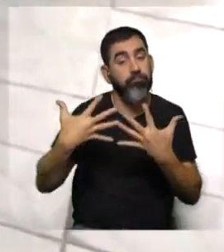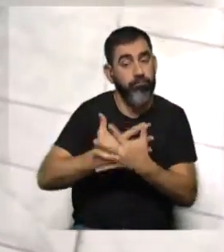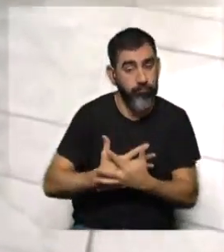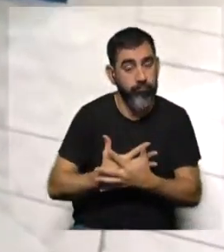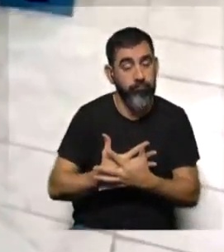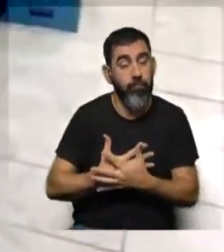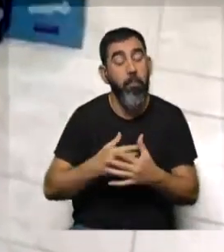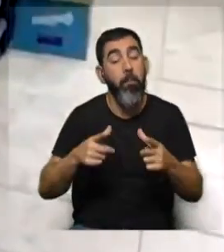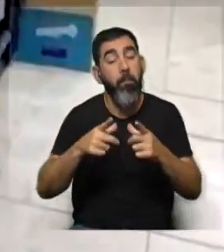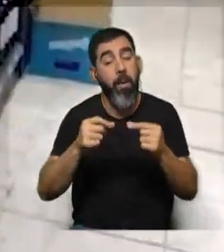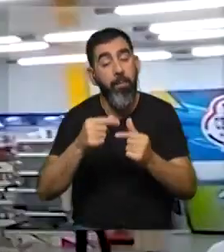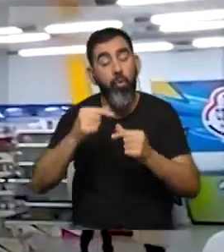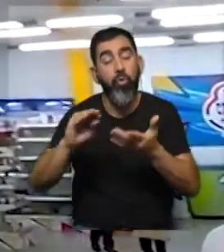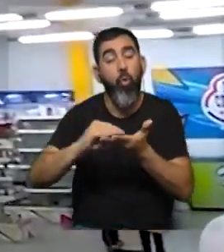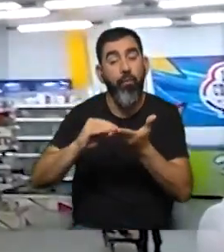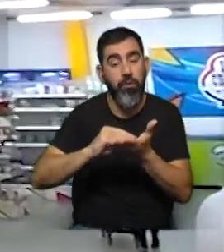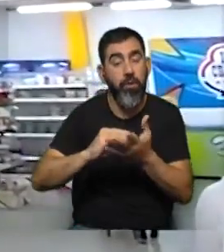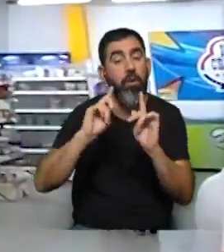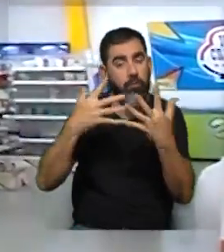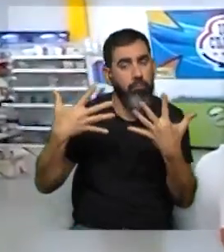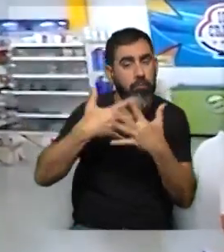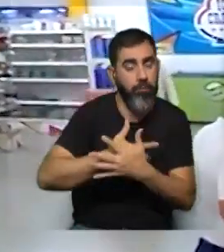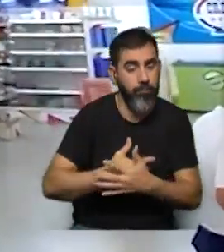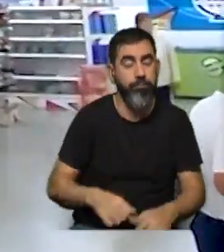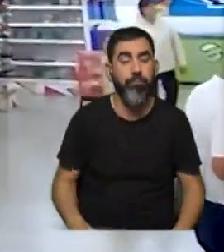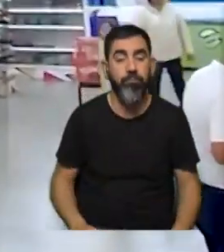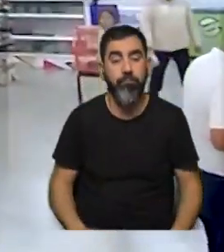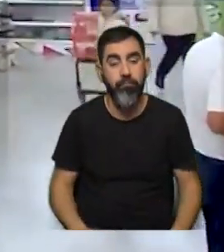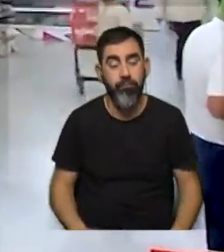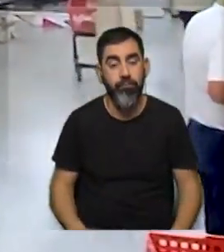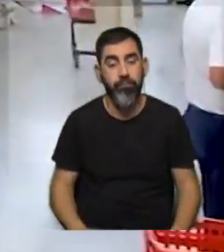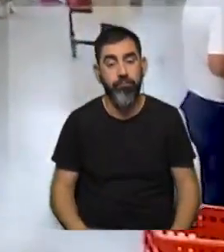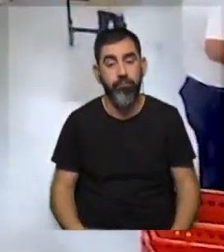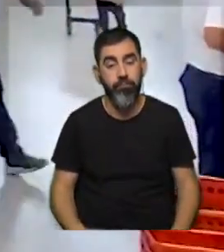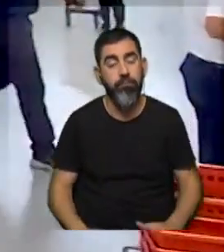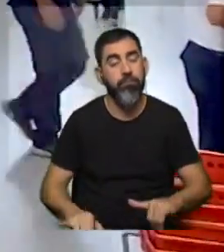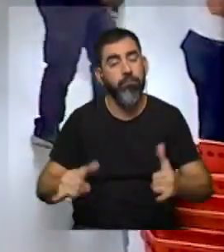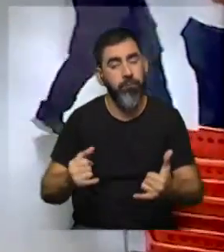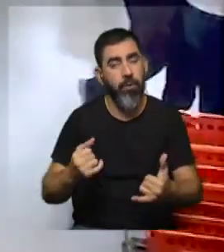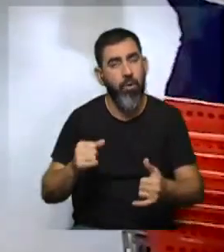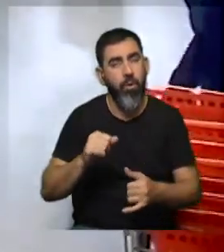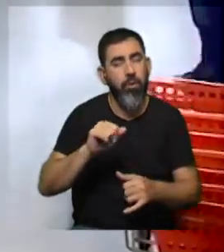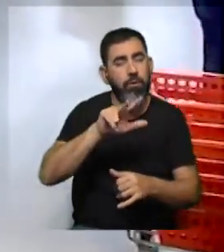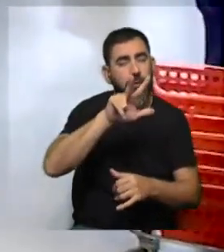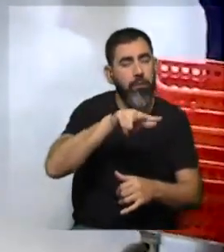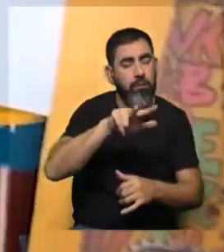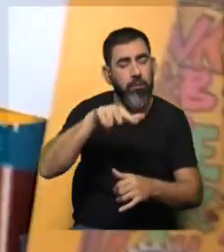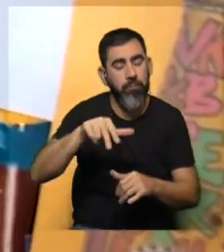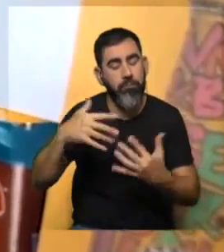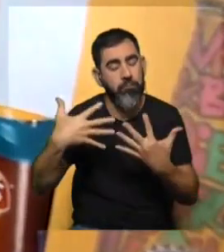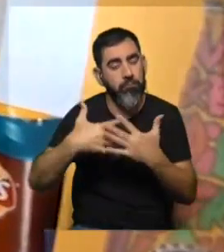papelería y artículos de oficina ha pegado muy fuerte también muy fuerte eso ya hace dos trimestres que no viene